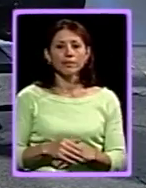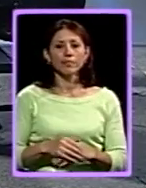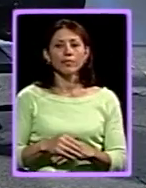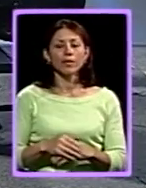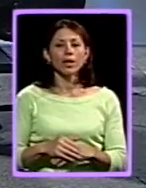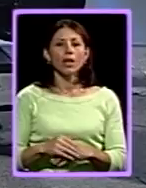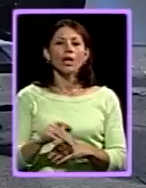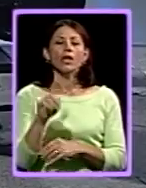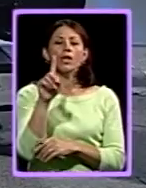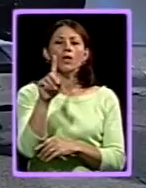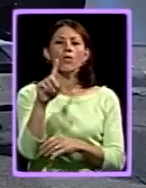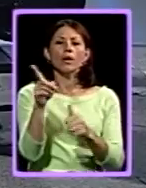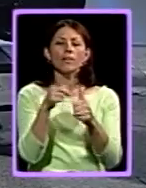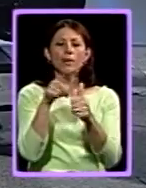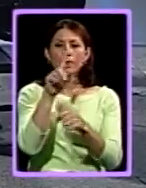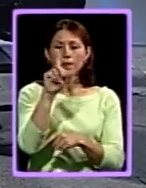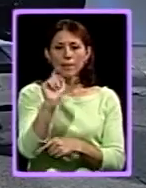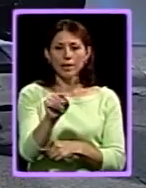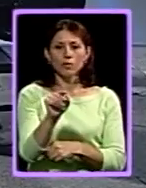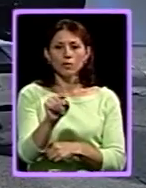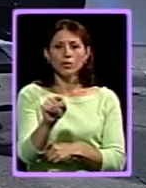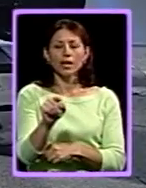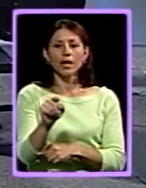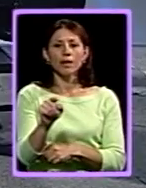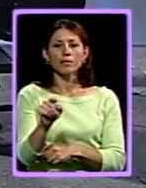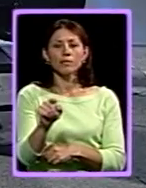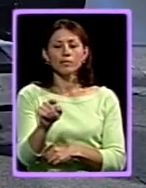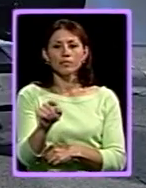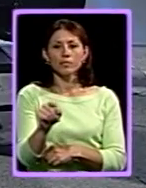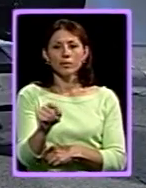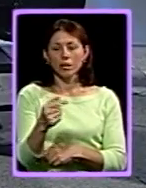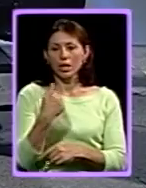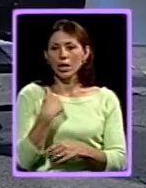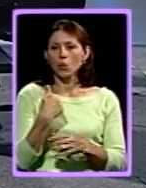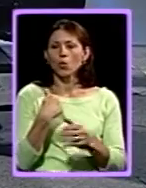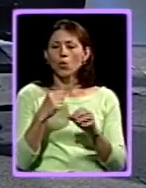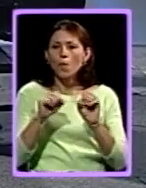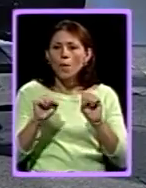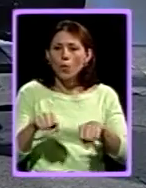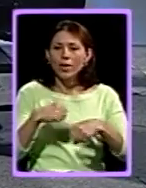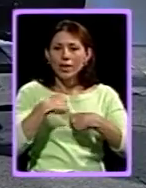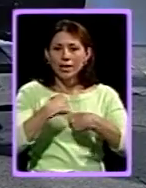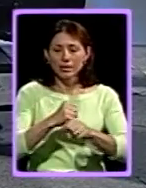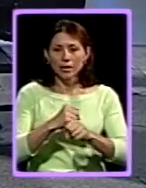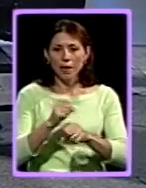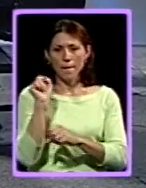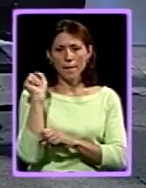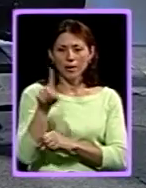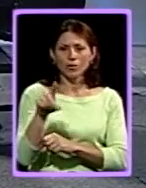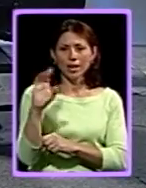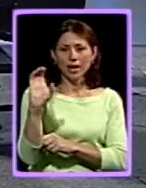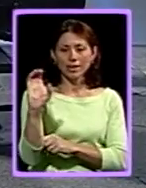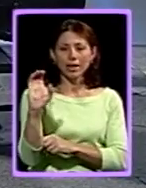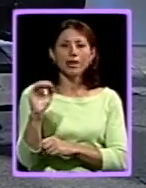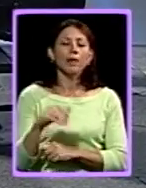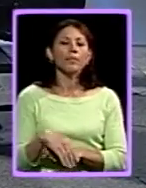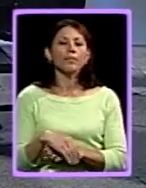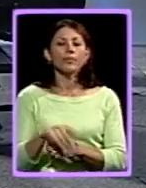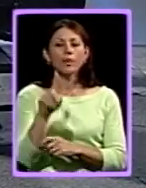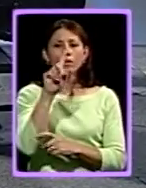una de las primeras preguntas que uno pudiera hacer, y tal vez se la hacemos a Catalina, es ¿qué